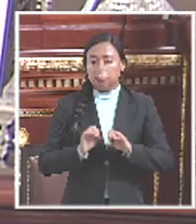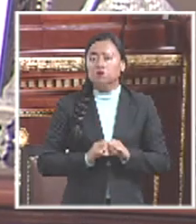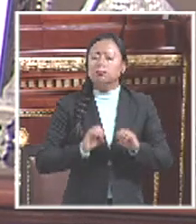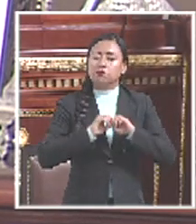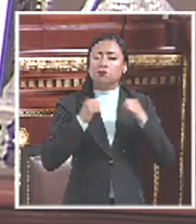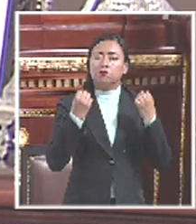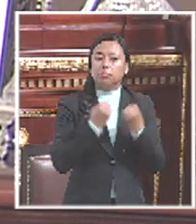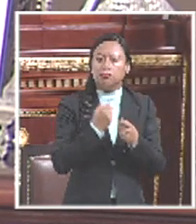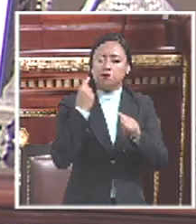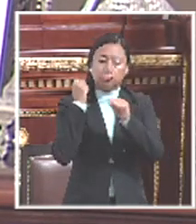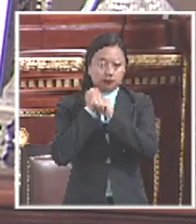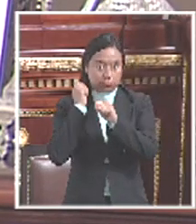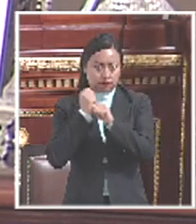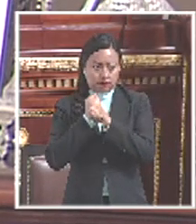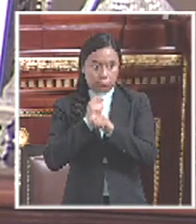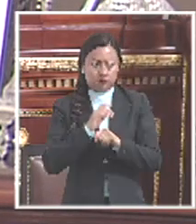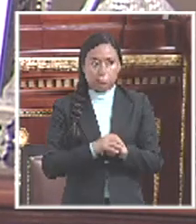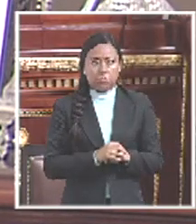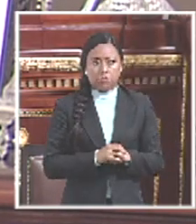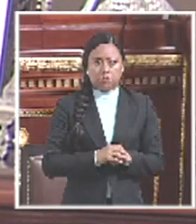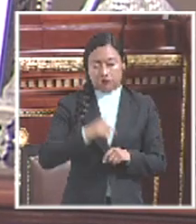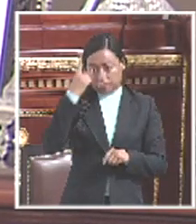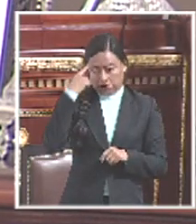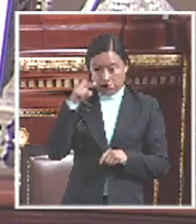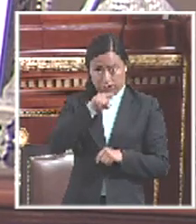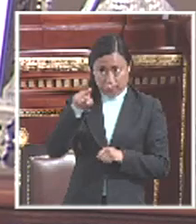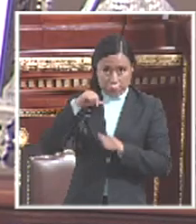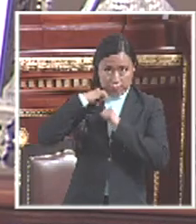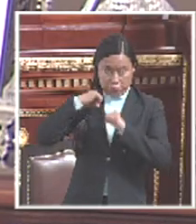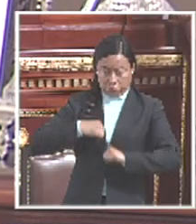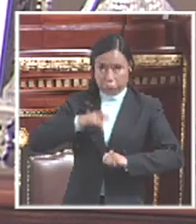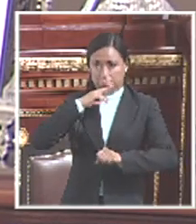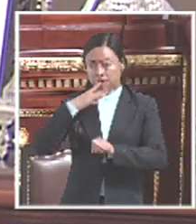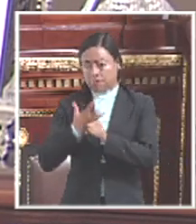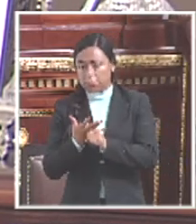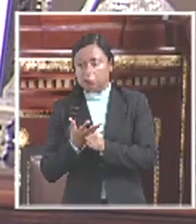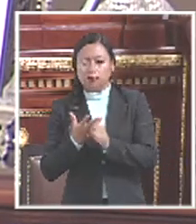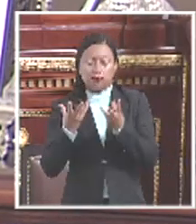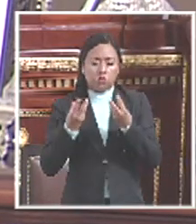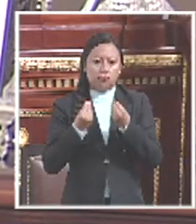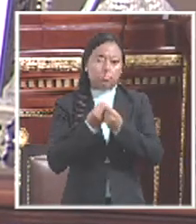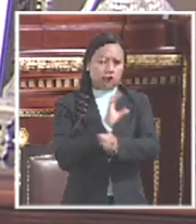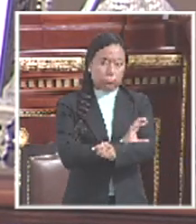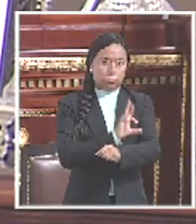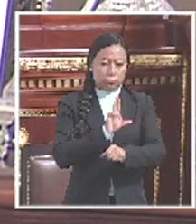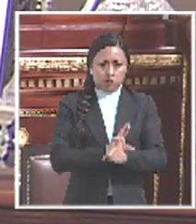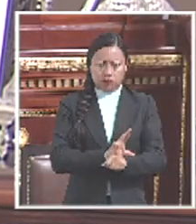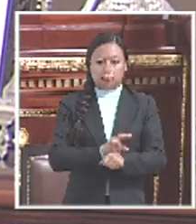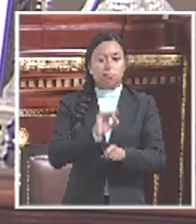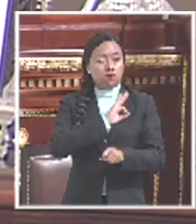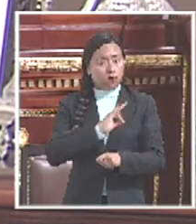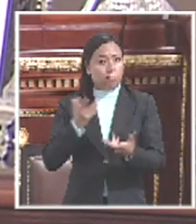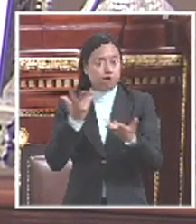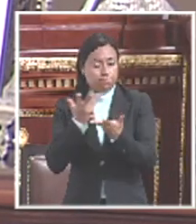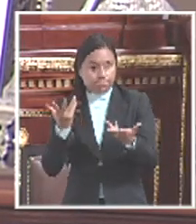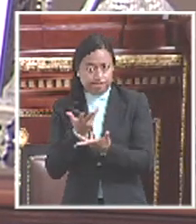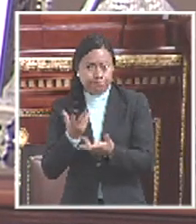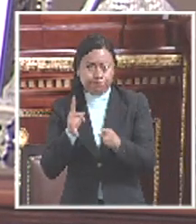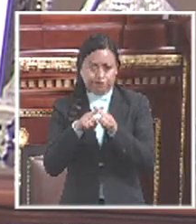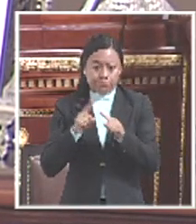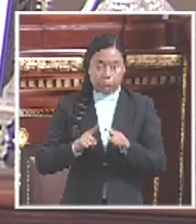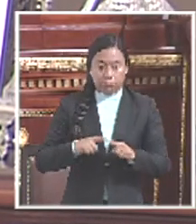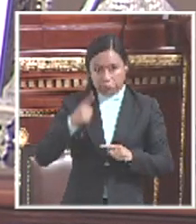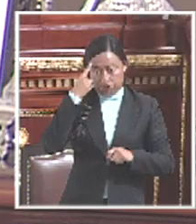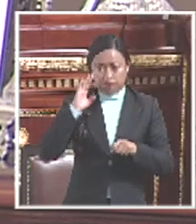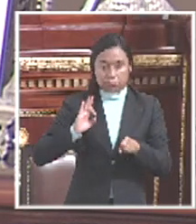transporte, para que en el ámbito de sus facultades y de manera coordinada realicen las acciones pertinentes a fin de